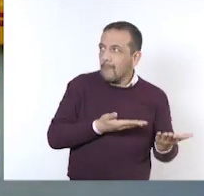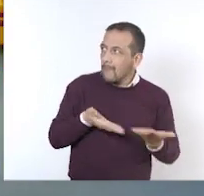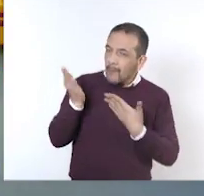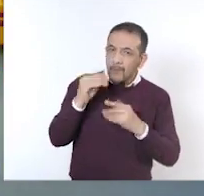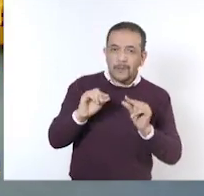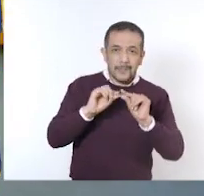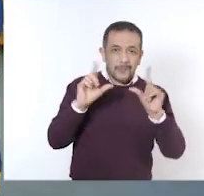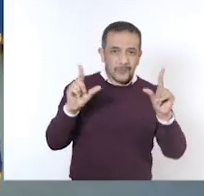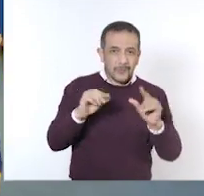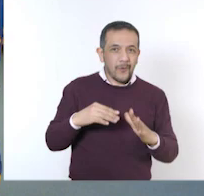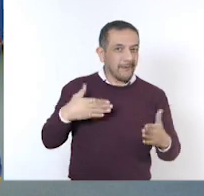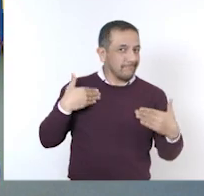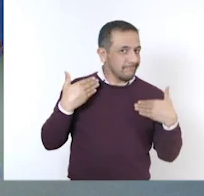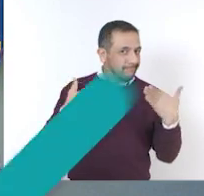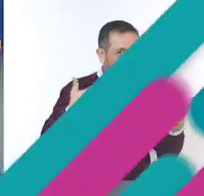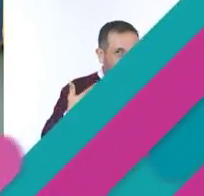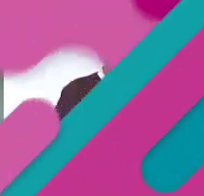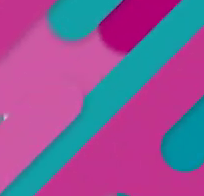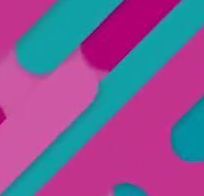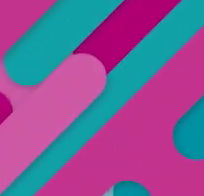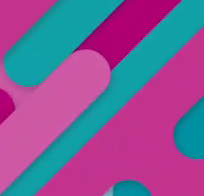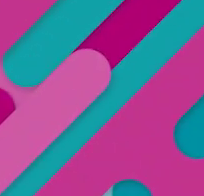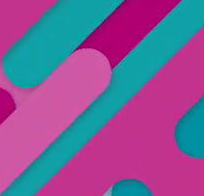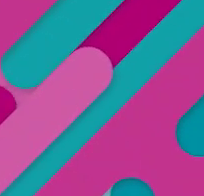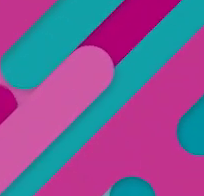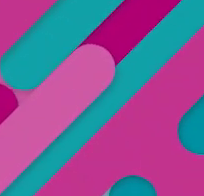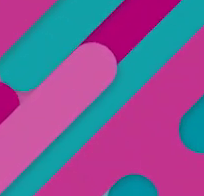zona de diversión. Pues, ¡vamos!